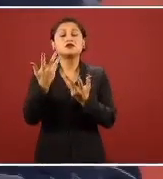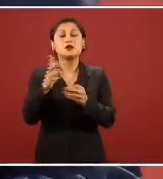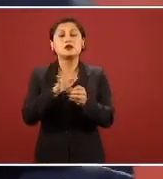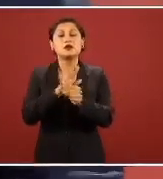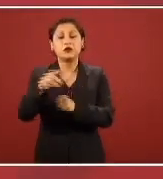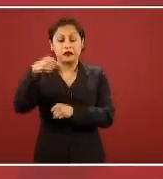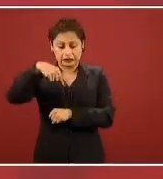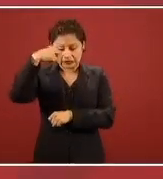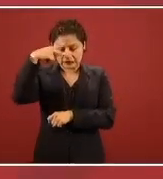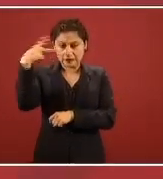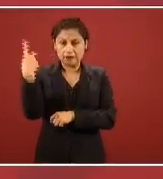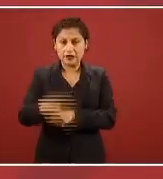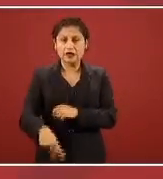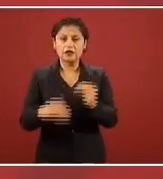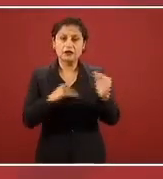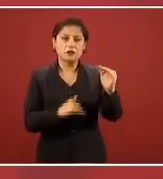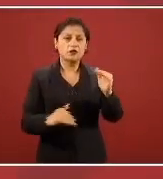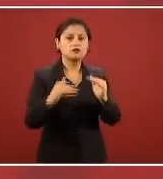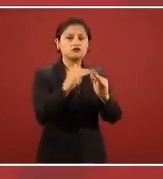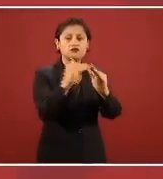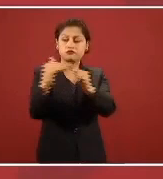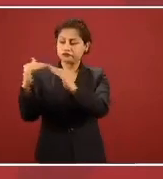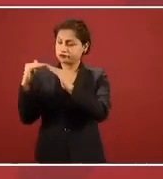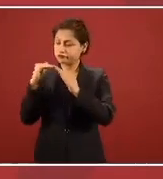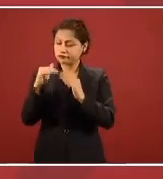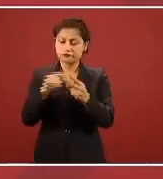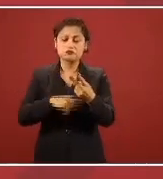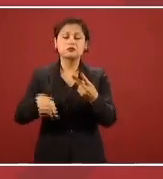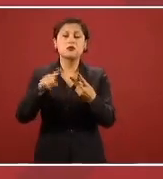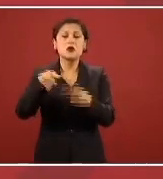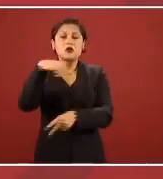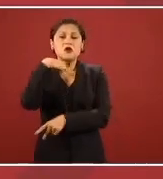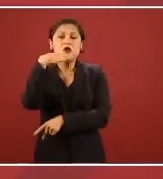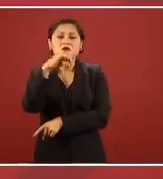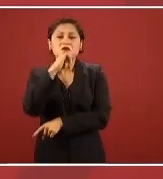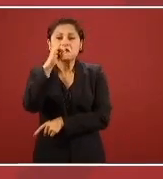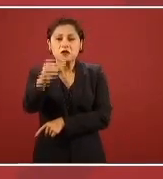corrupción. That there not be corruption. ¿Por qué sostenemos? And why